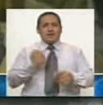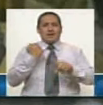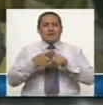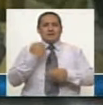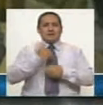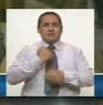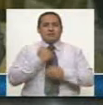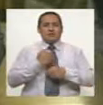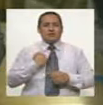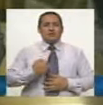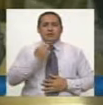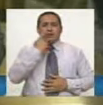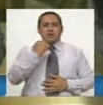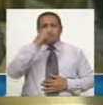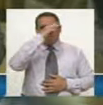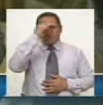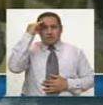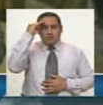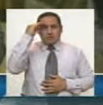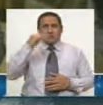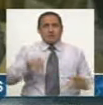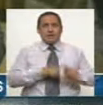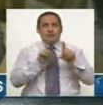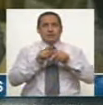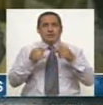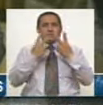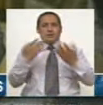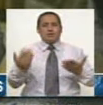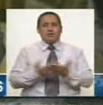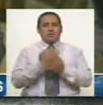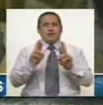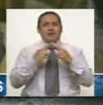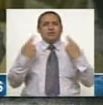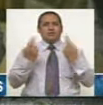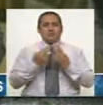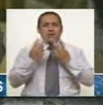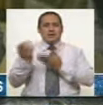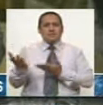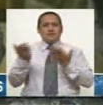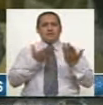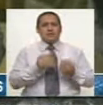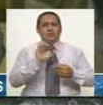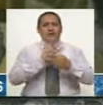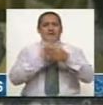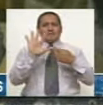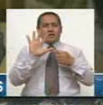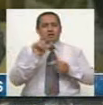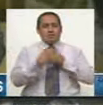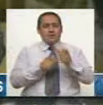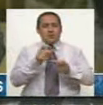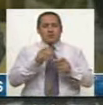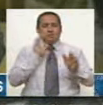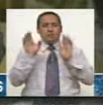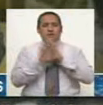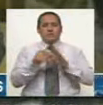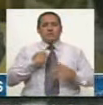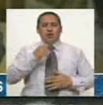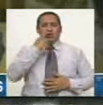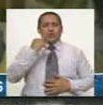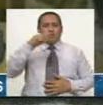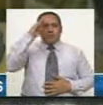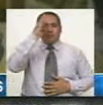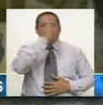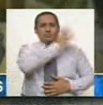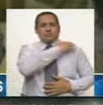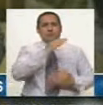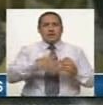exoperador montesinista Óscar López Meneses. En esta nueva sesión se invitaron a 5 personajes, entre ellos, por ejemplo, el almirante José Cueto,